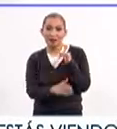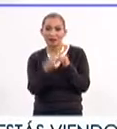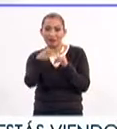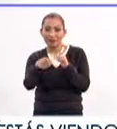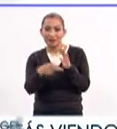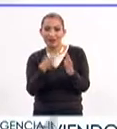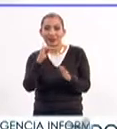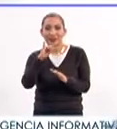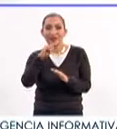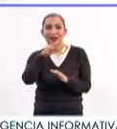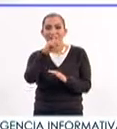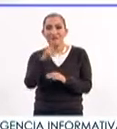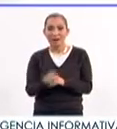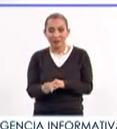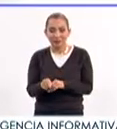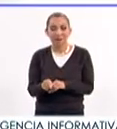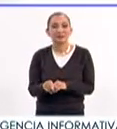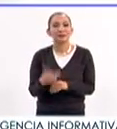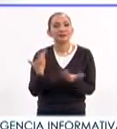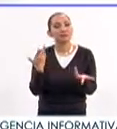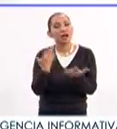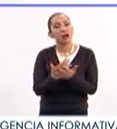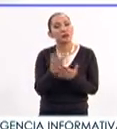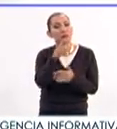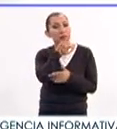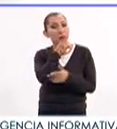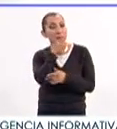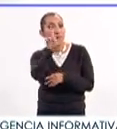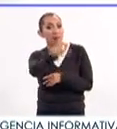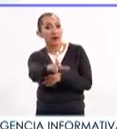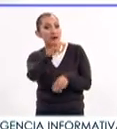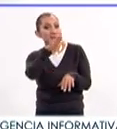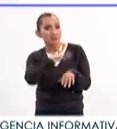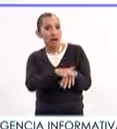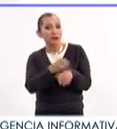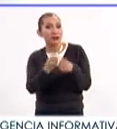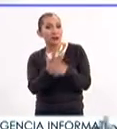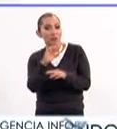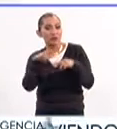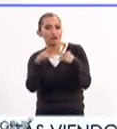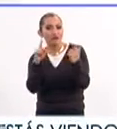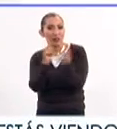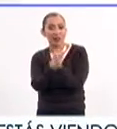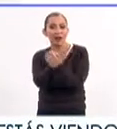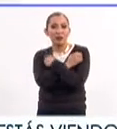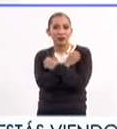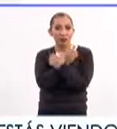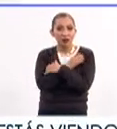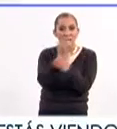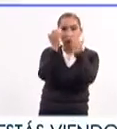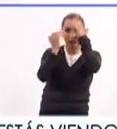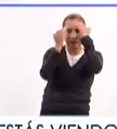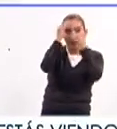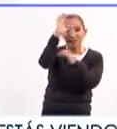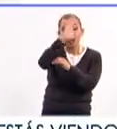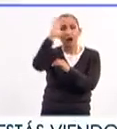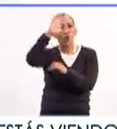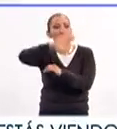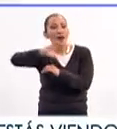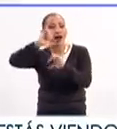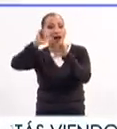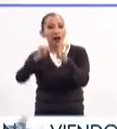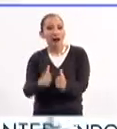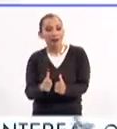esta emisión de Interfaz, pero no se preocupen, porque el lunes tenemos un nuevo encuentro con la educación, el conocimiento, la ciencia, la cultura,